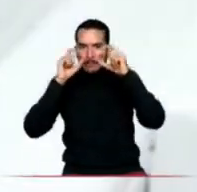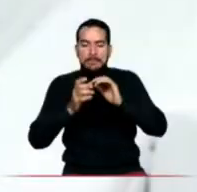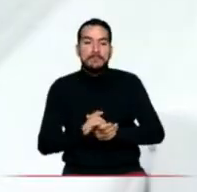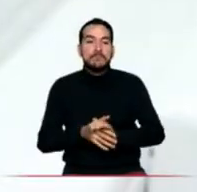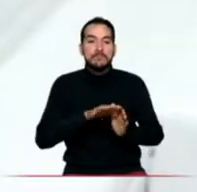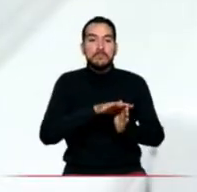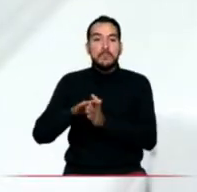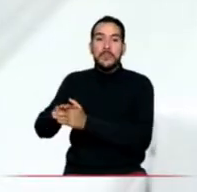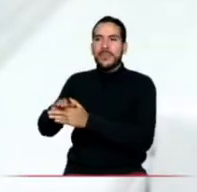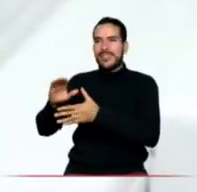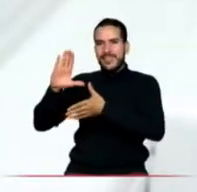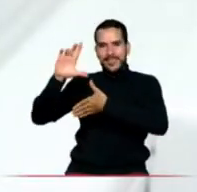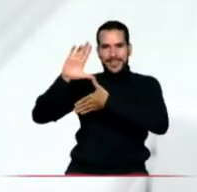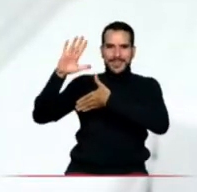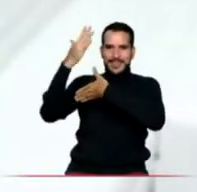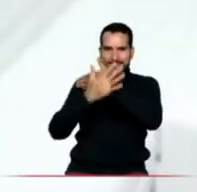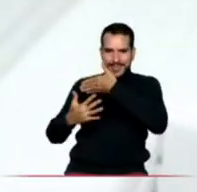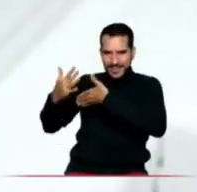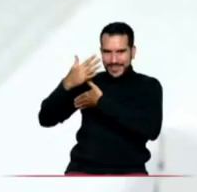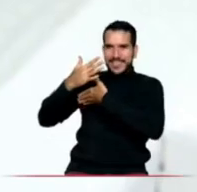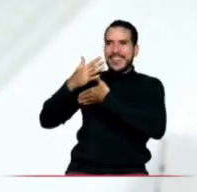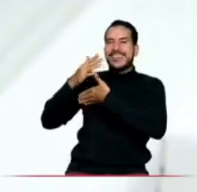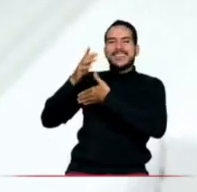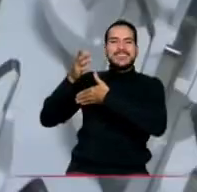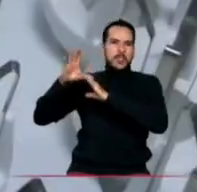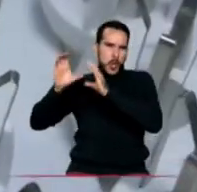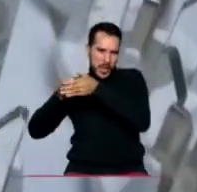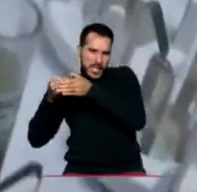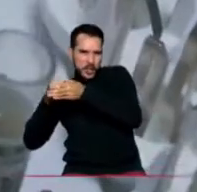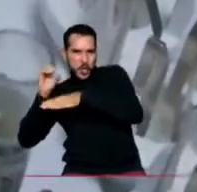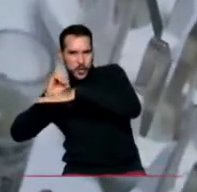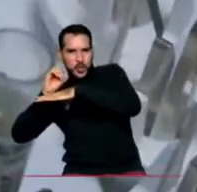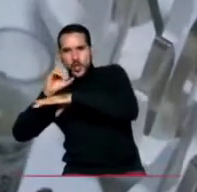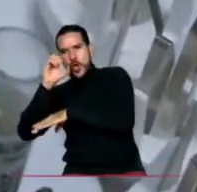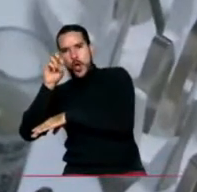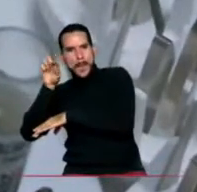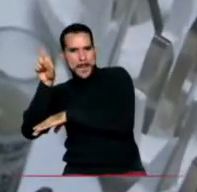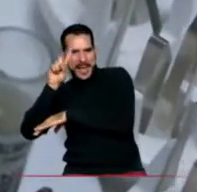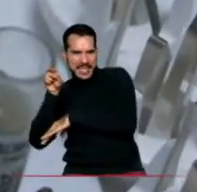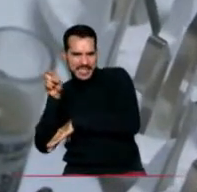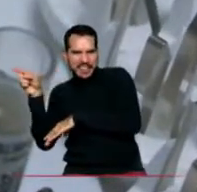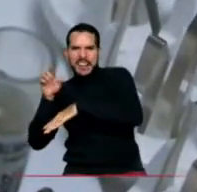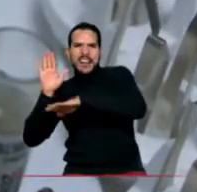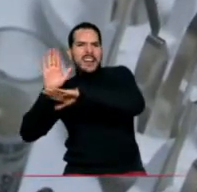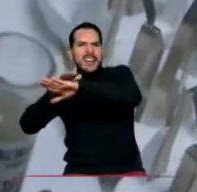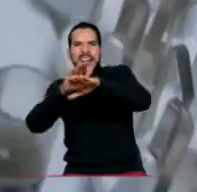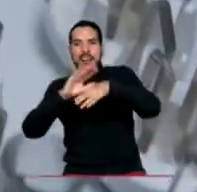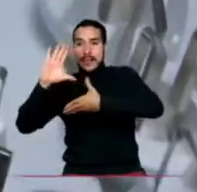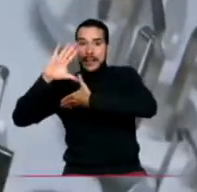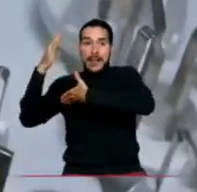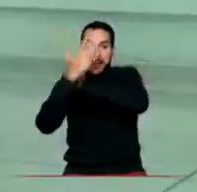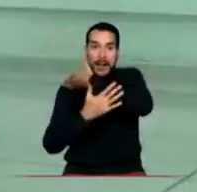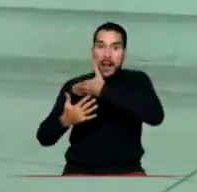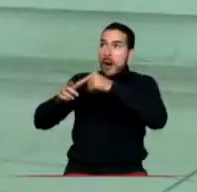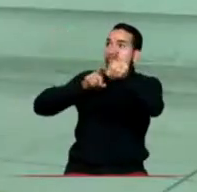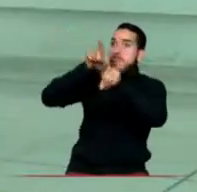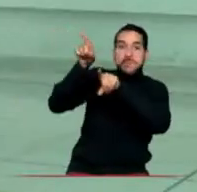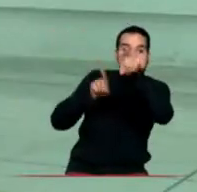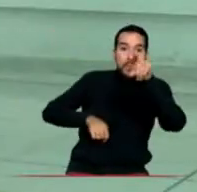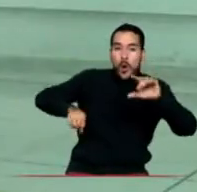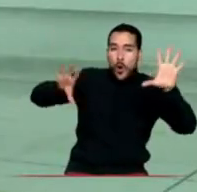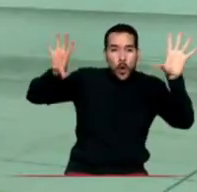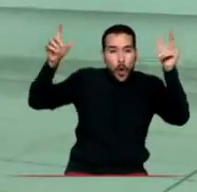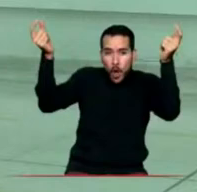con corte al 26 de marzo, según la Organización Panamericana de la Salud, OPS, las autoridades sanitarias han contabilizado más de